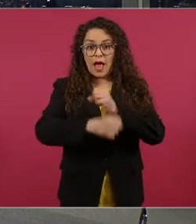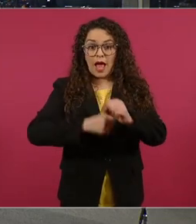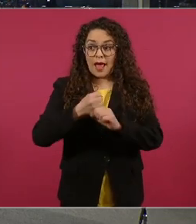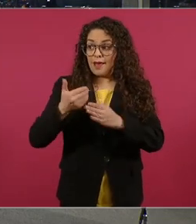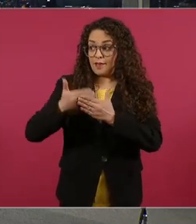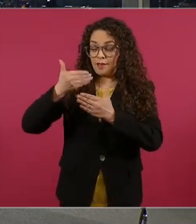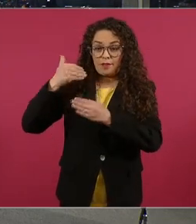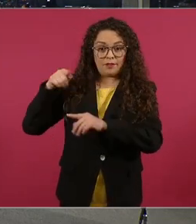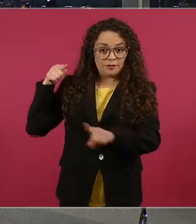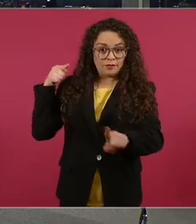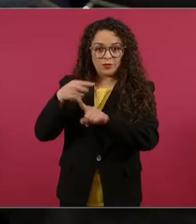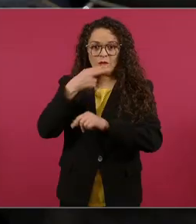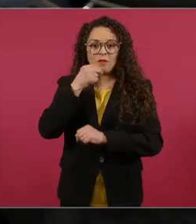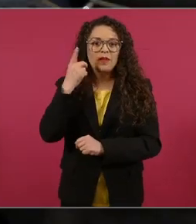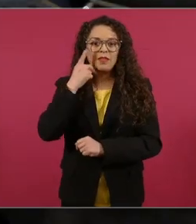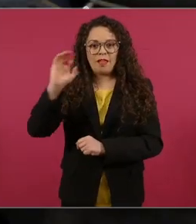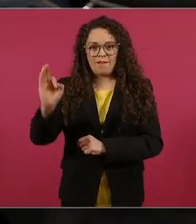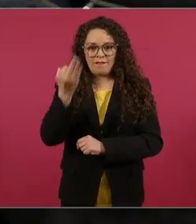federal, Vicente Verástegui,